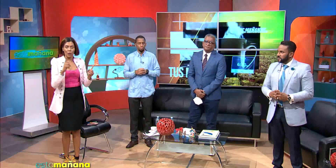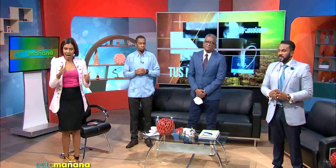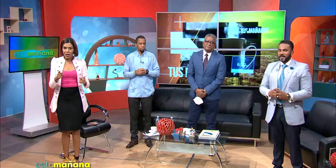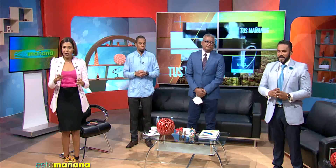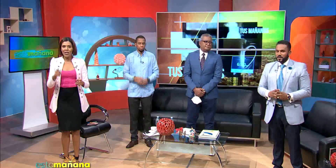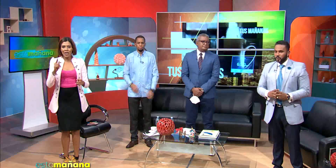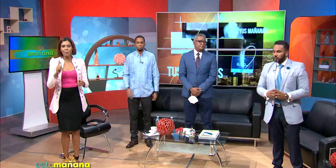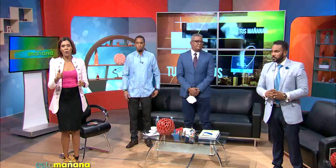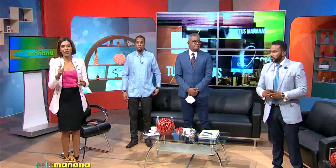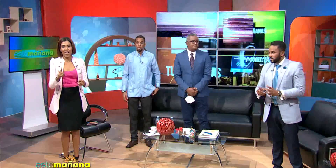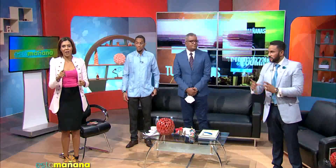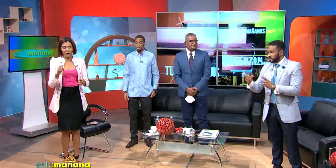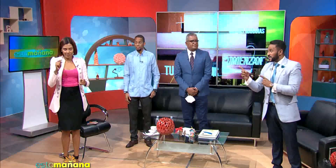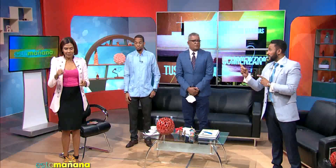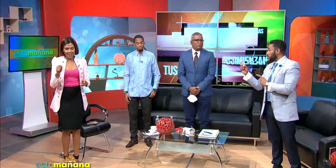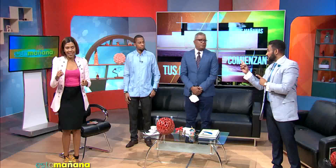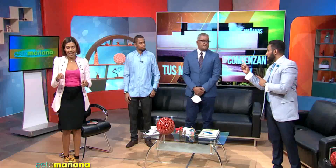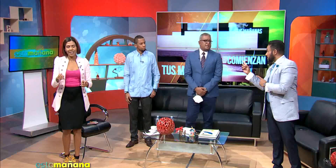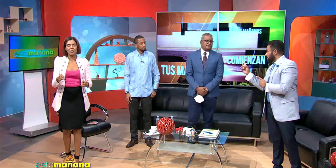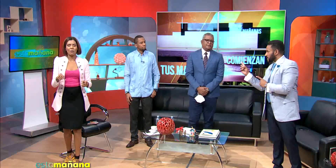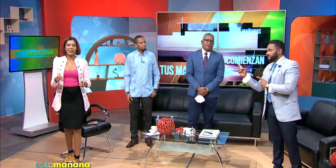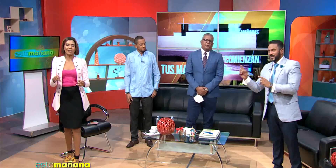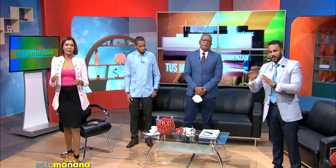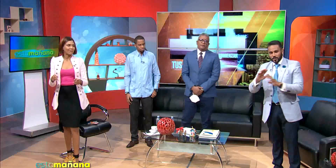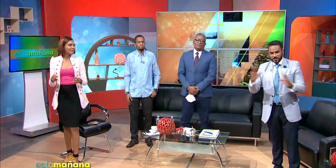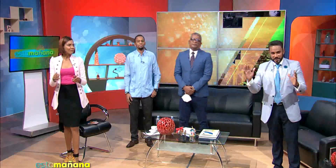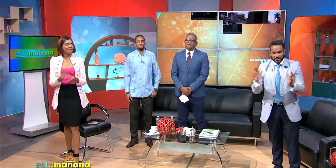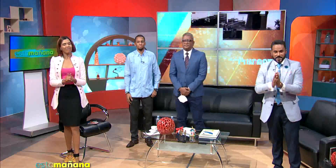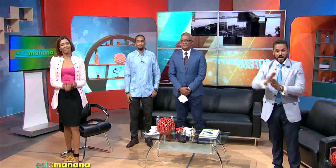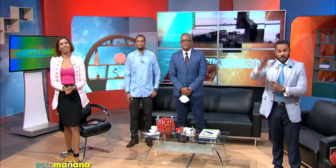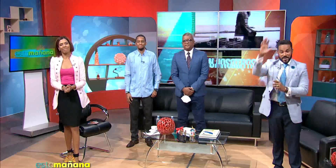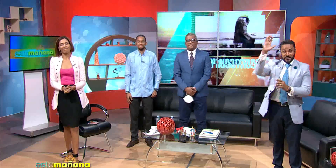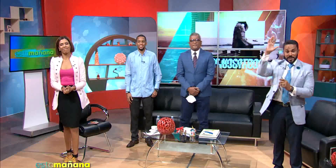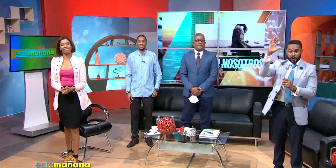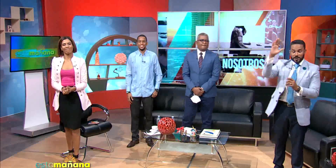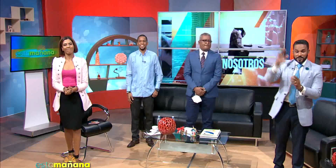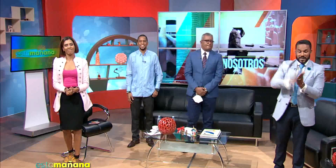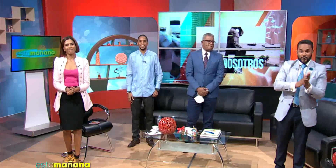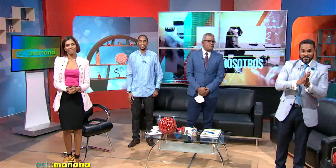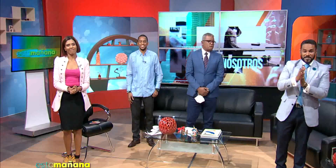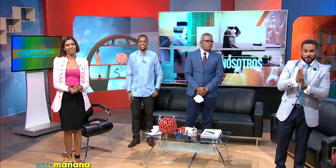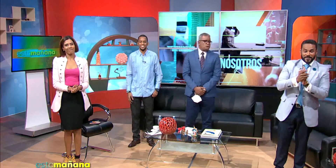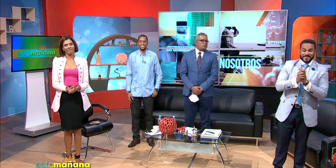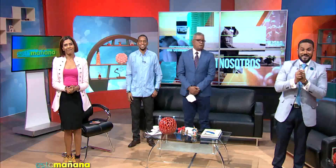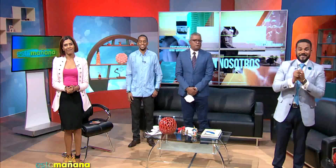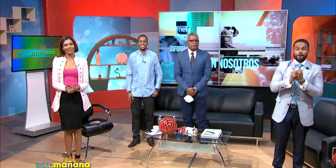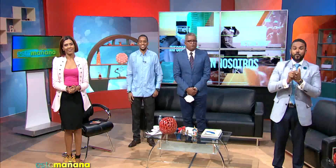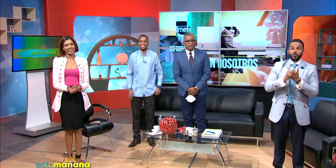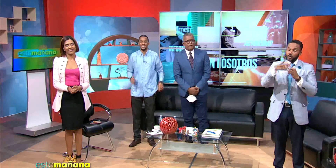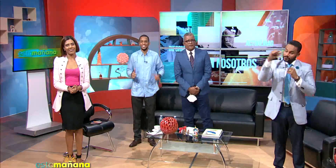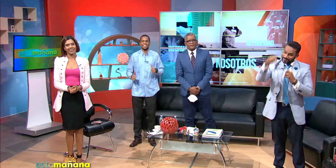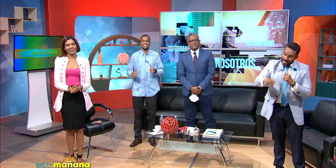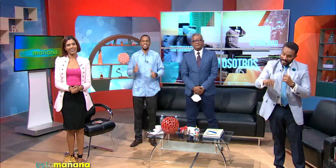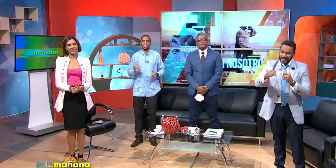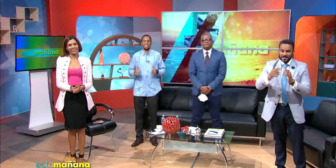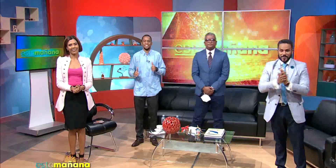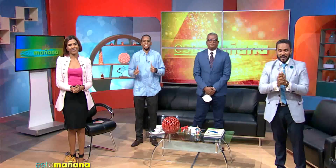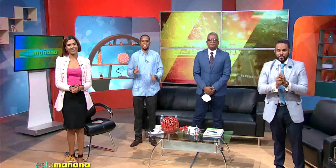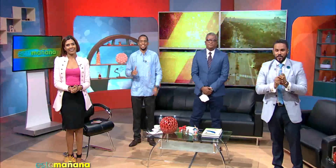queremos valorarlo y ponderarlo. Sigue creando precedentes. En este momento. Creando precedentes. Mañana miércoles, a la hora de siempre, 7 en punto.